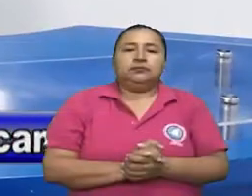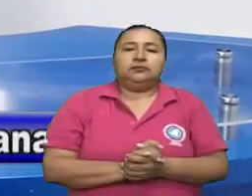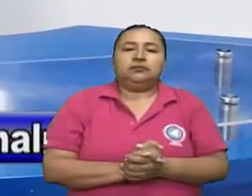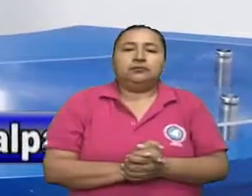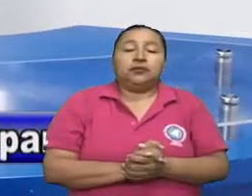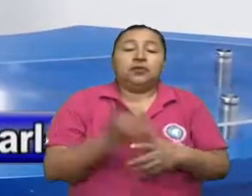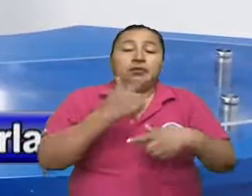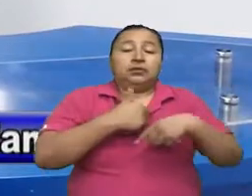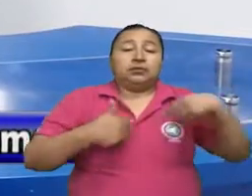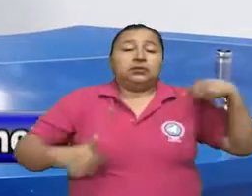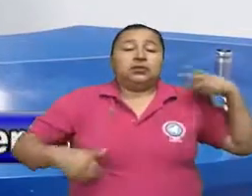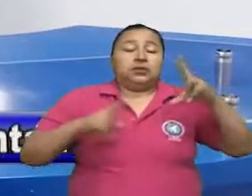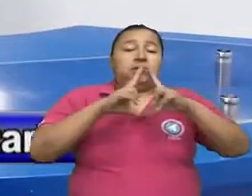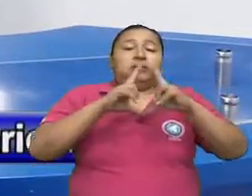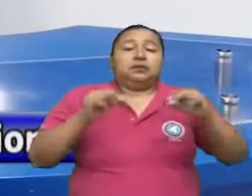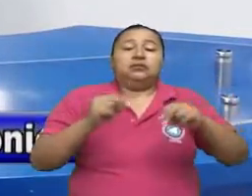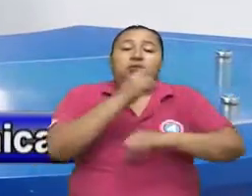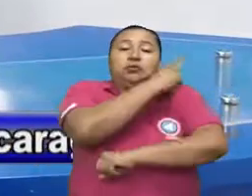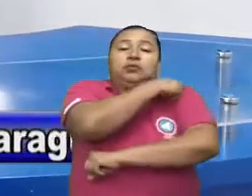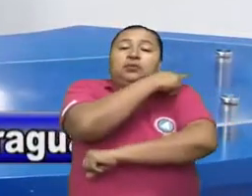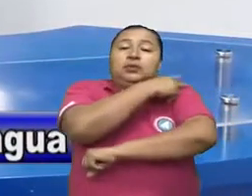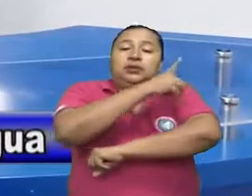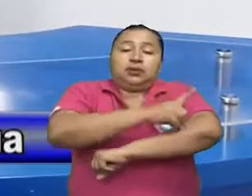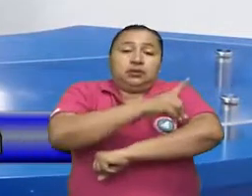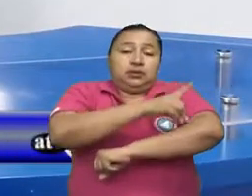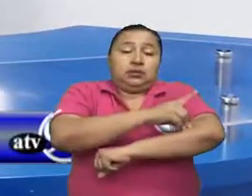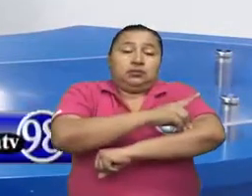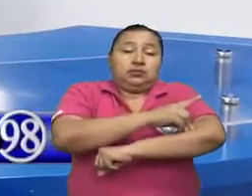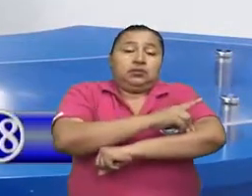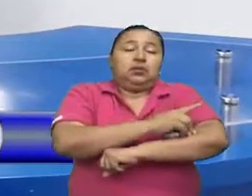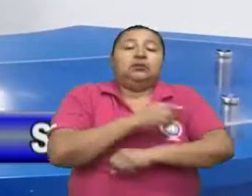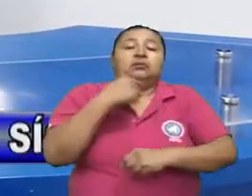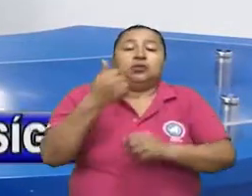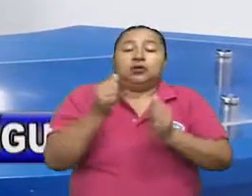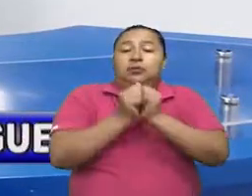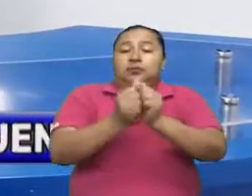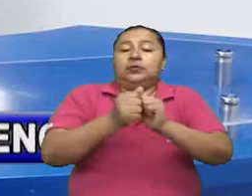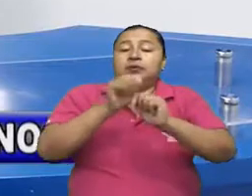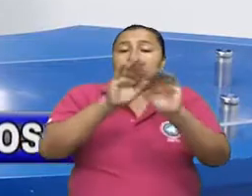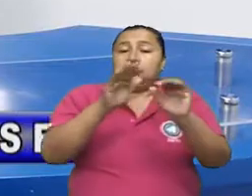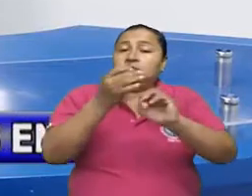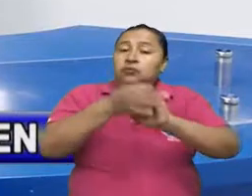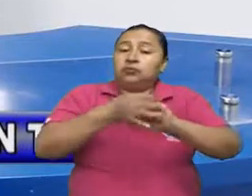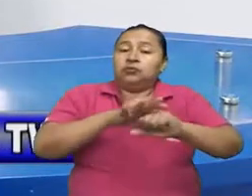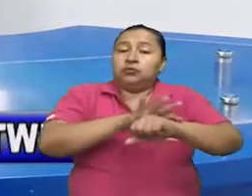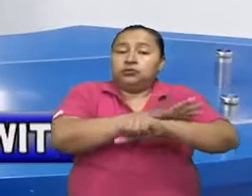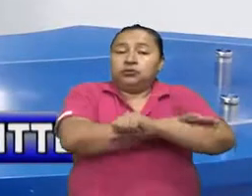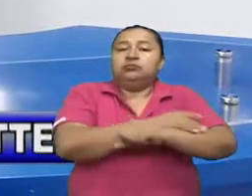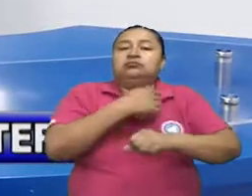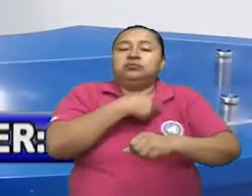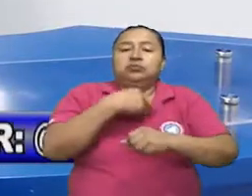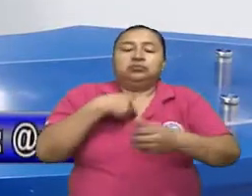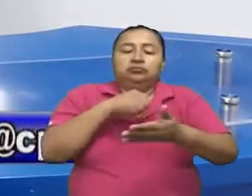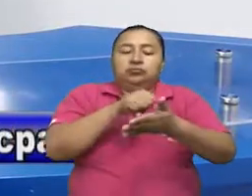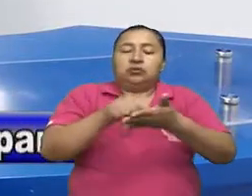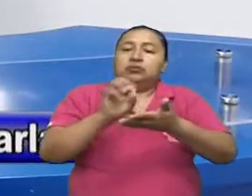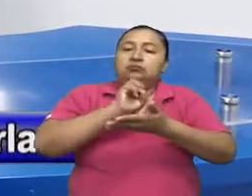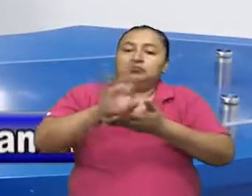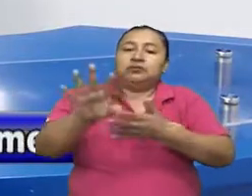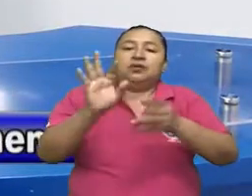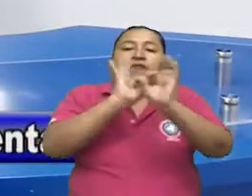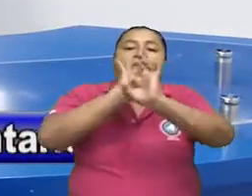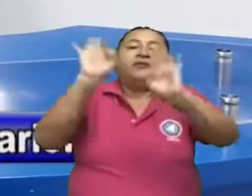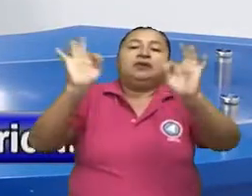El presidente de la República, comandante Daniel Ortega Saavedra, y la compañera Rosario Murillo enviaron una carta de felicitación